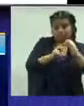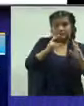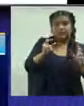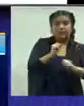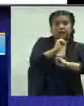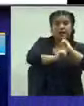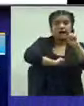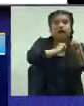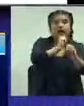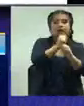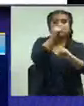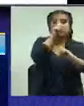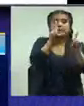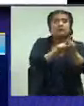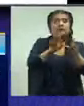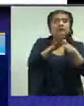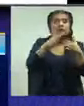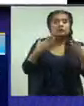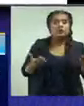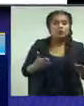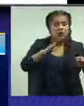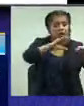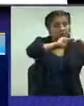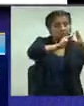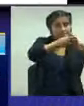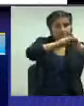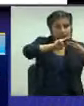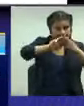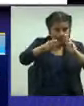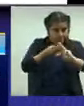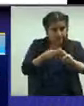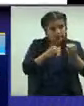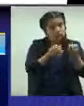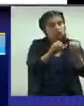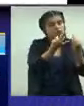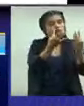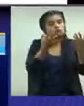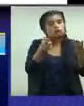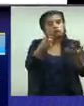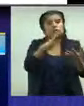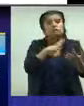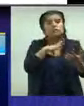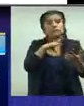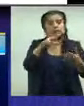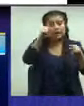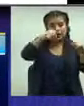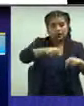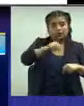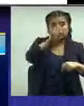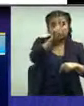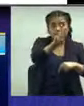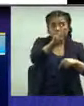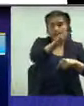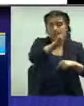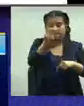Y también, ¿cómo hacen las matemáticas? Porque tienen vigente 2.800,